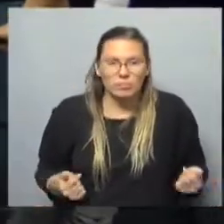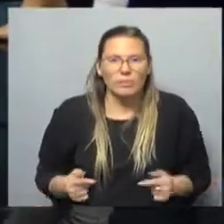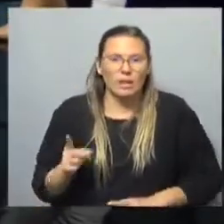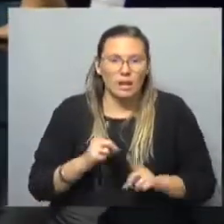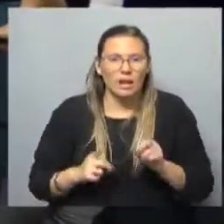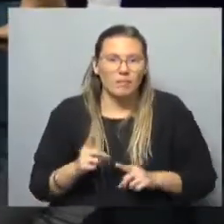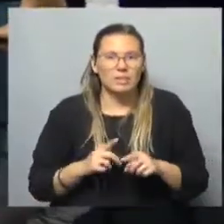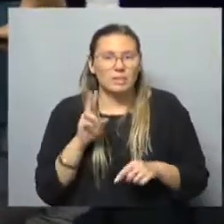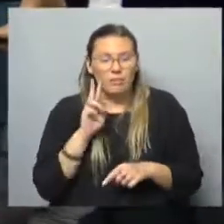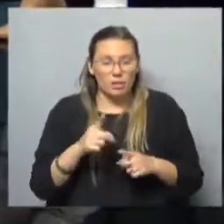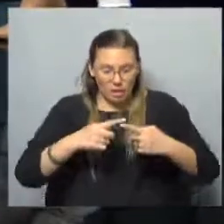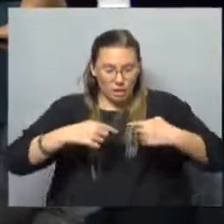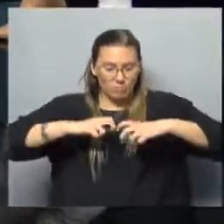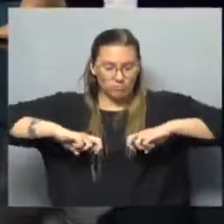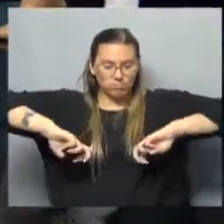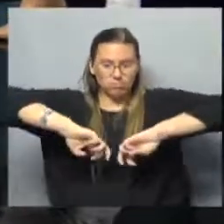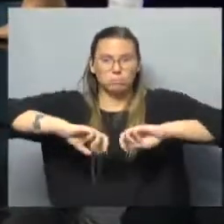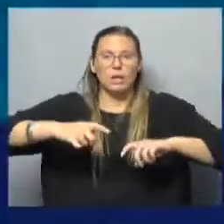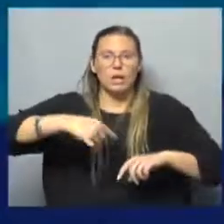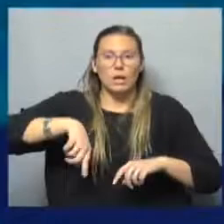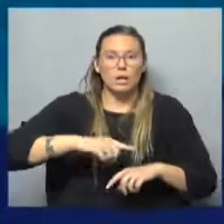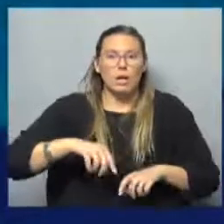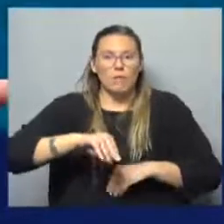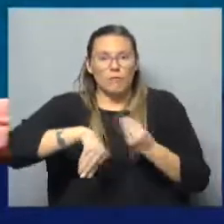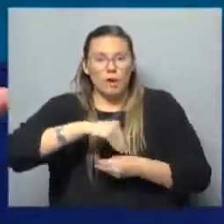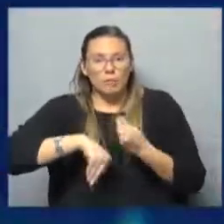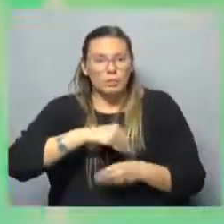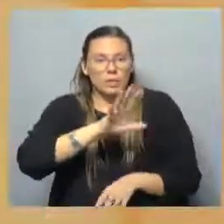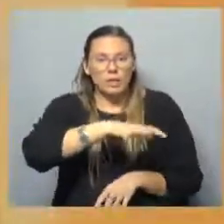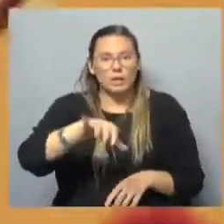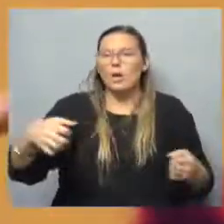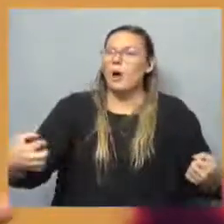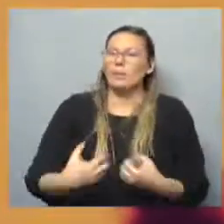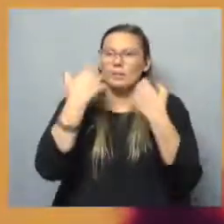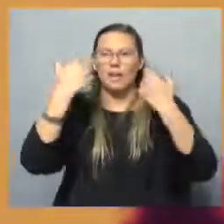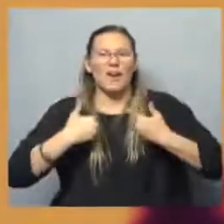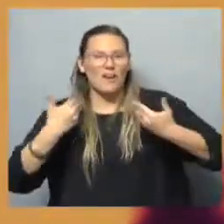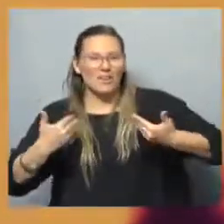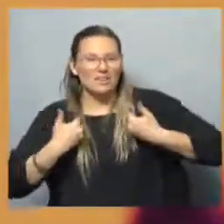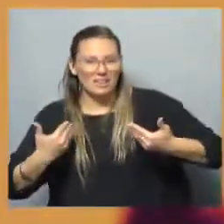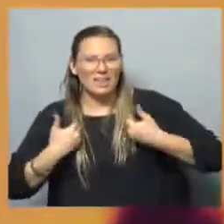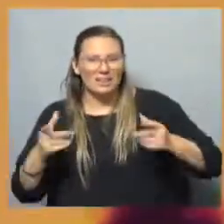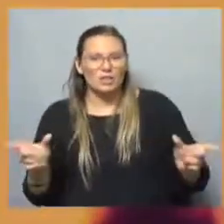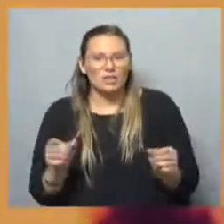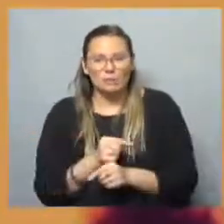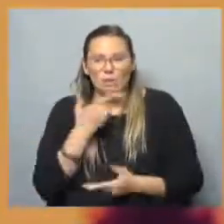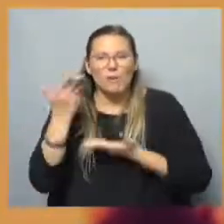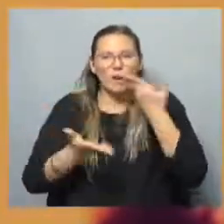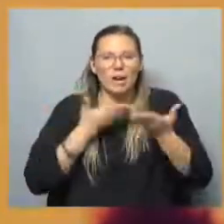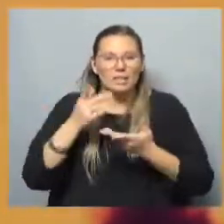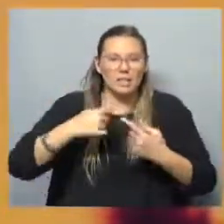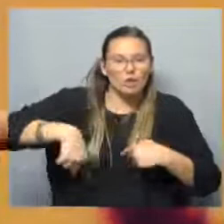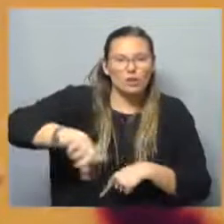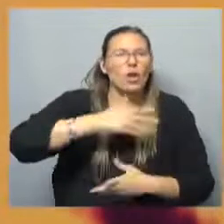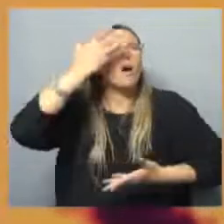Totalmente. Totalmente. Mesas redondas, todas las familias, todo, y todos brindando y alegres. Terminamos cantando junto con todos ahí